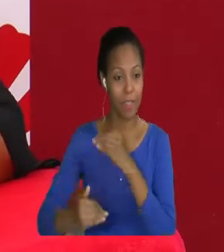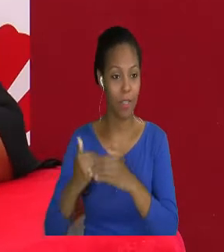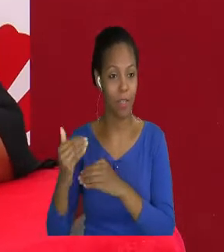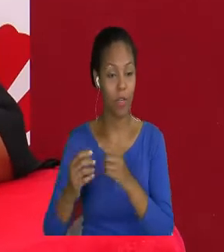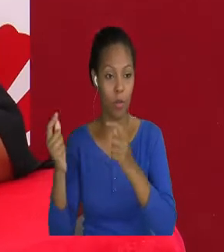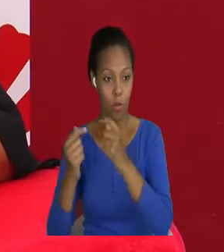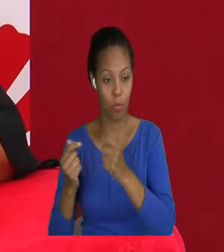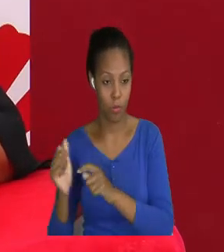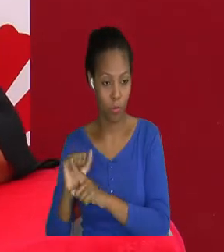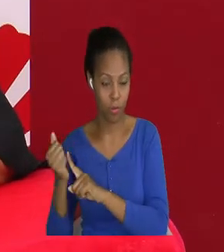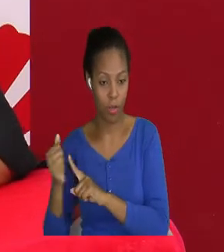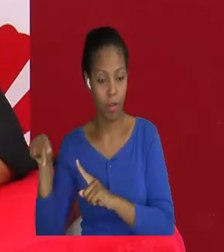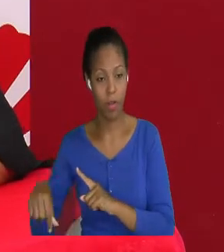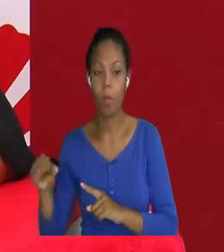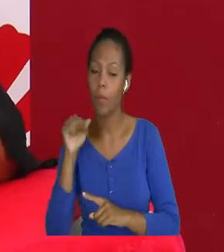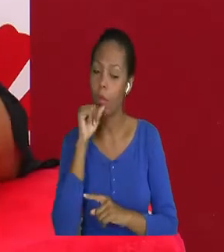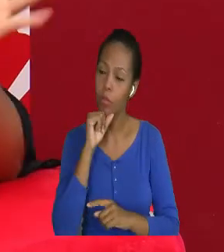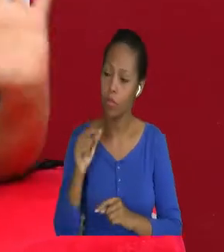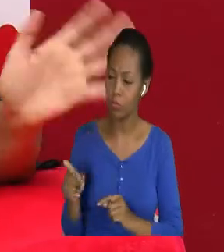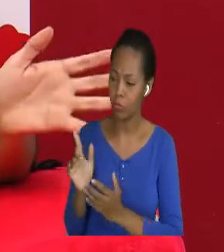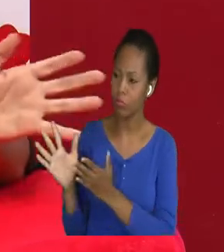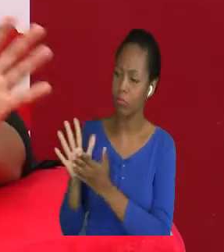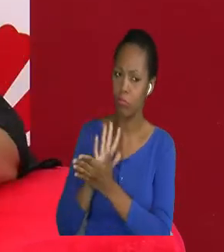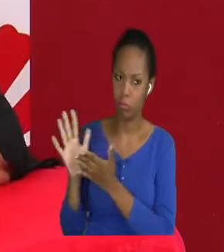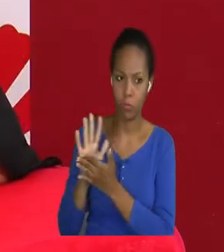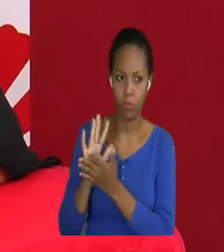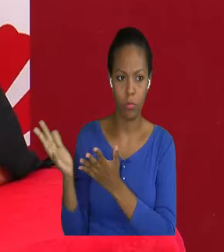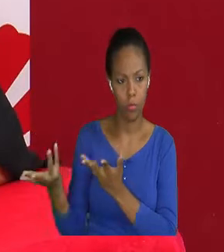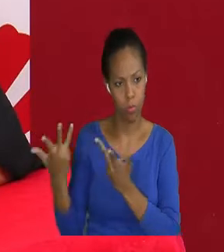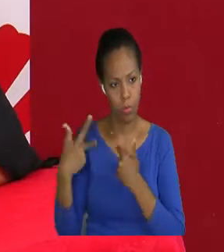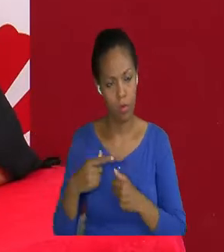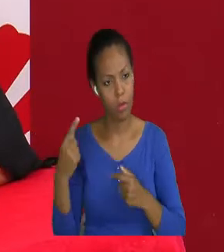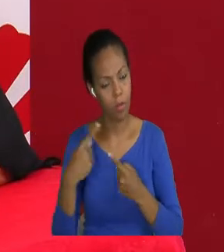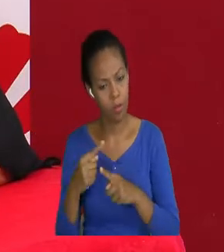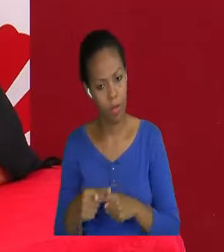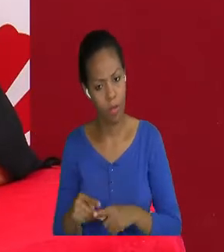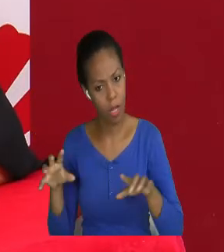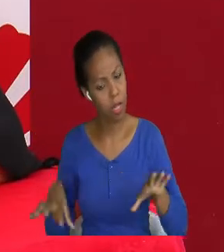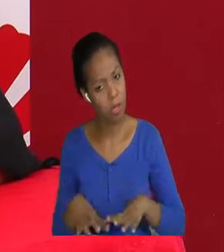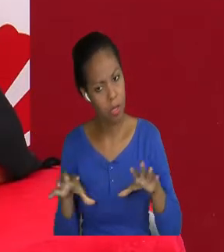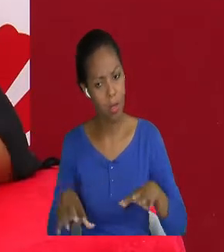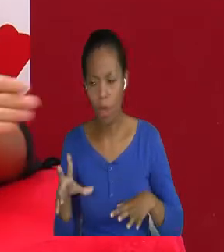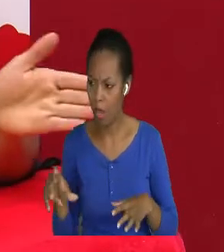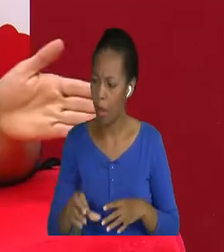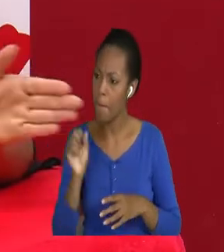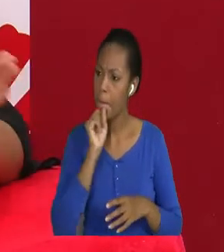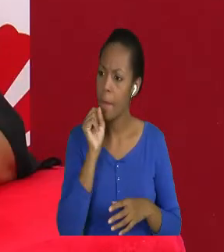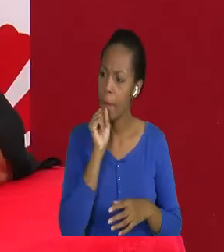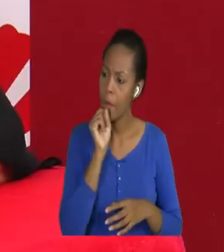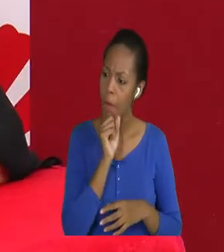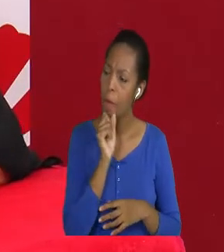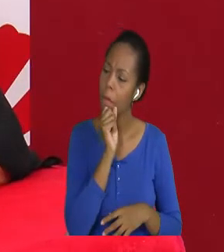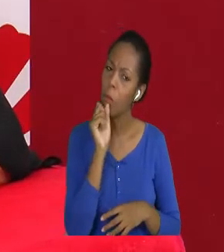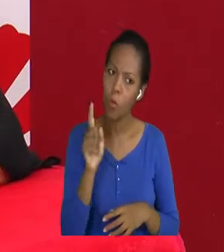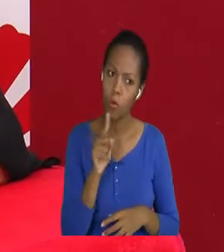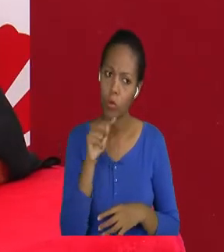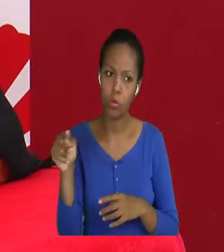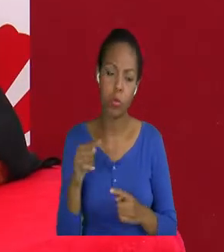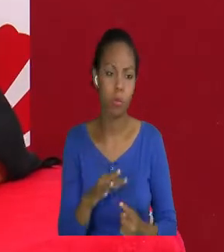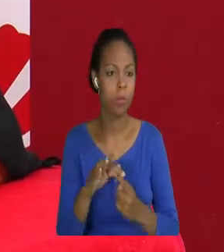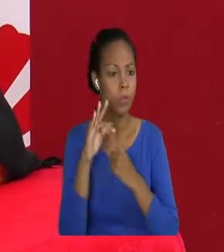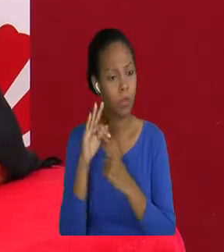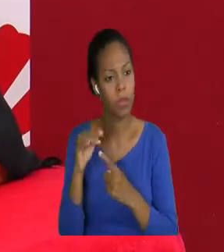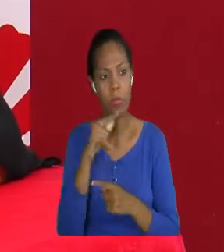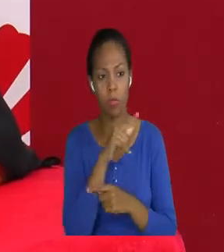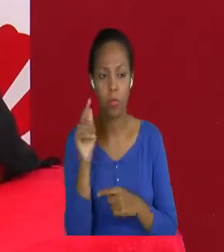municipio, quien nos va a hablar un poco acerca de las actividades que ya se han realizado en el puerto petrolero en todo el marco del aniversario número 95